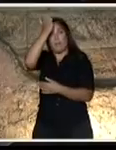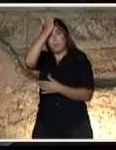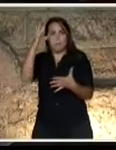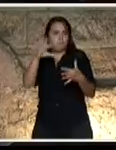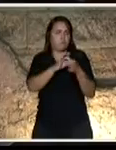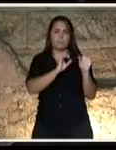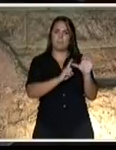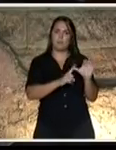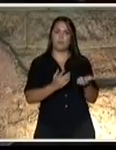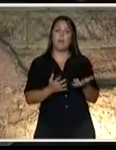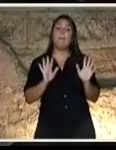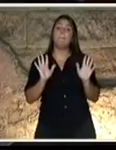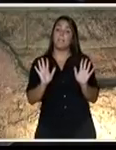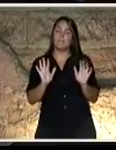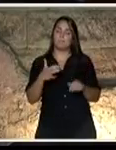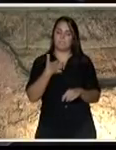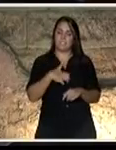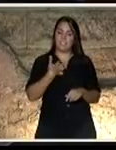por feria desde Sevilla,